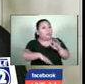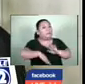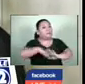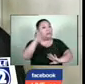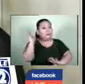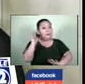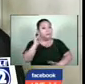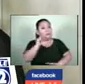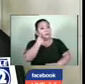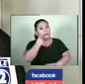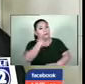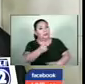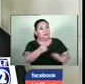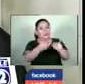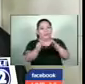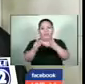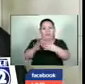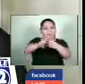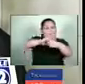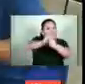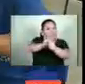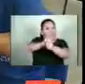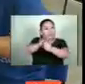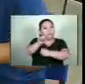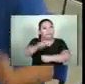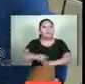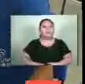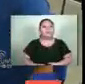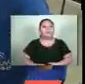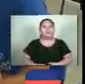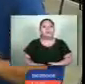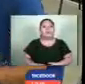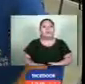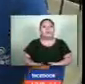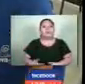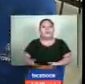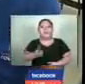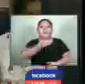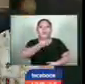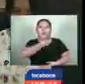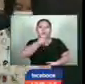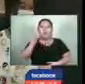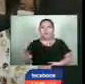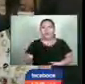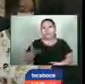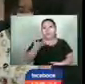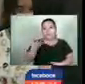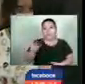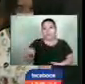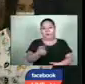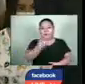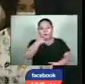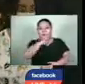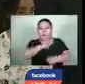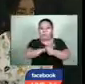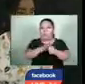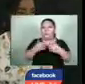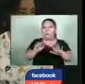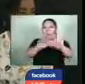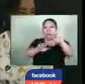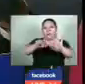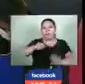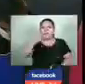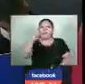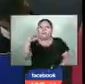que recientemente, dado las variantes, pues se ha visto afectado. De acuerdo con la última actualización, se han aplicado más de 8 millones